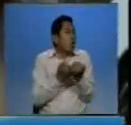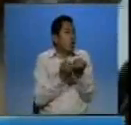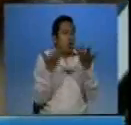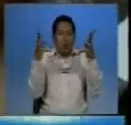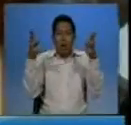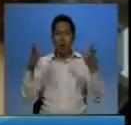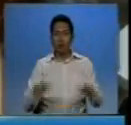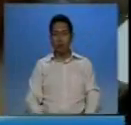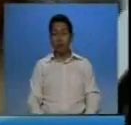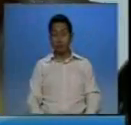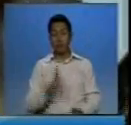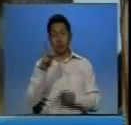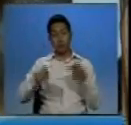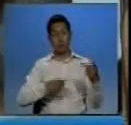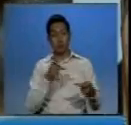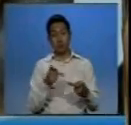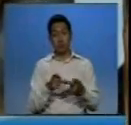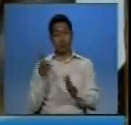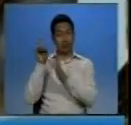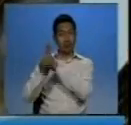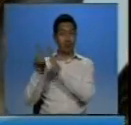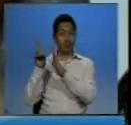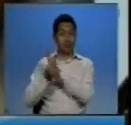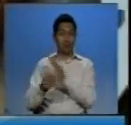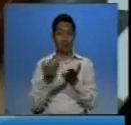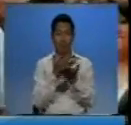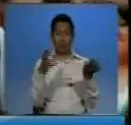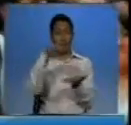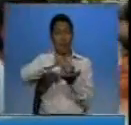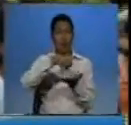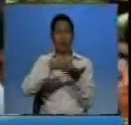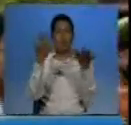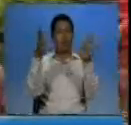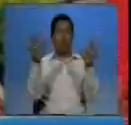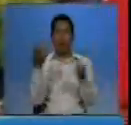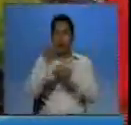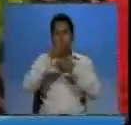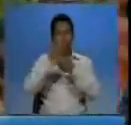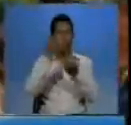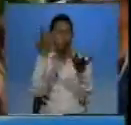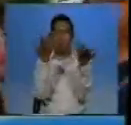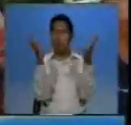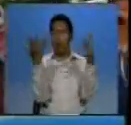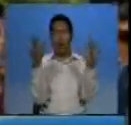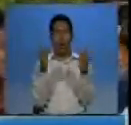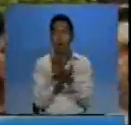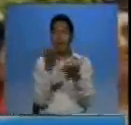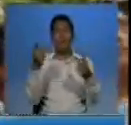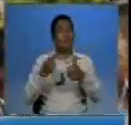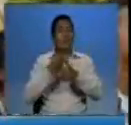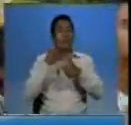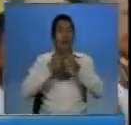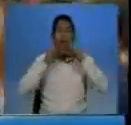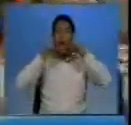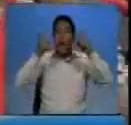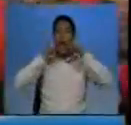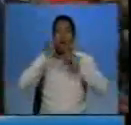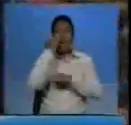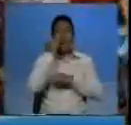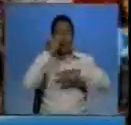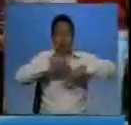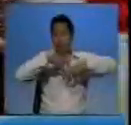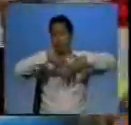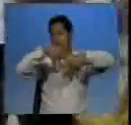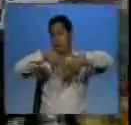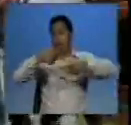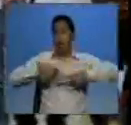El prefecto, quien es acusado por los ciudadanos de no pasar en la provincia, ha sido uno de los promotores del paro nacional y levantamiento indígena, que a pocos